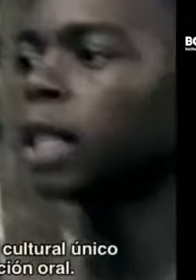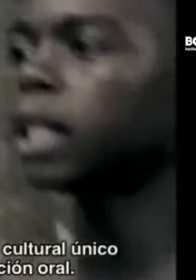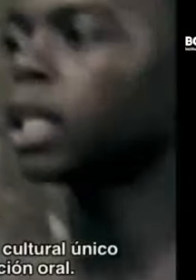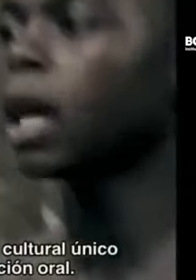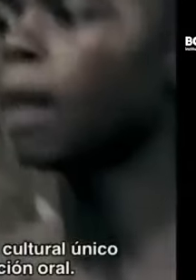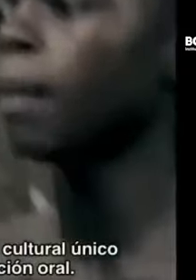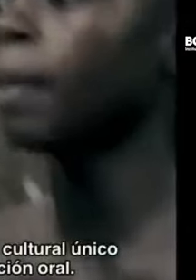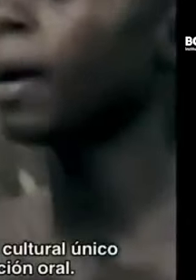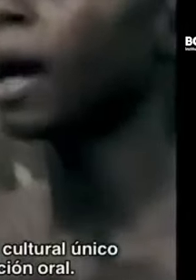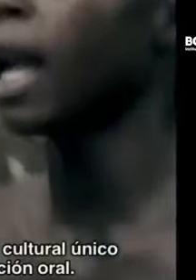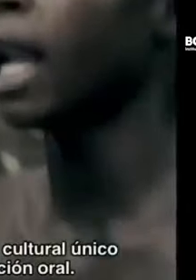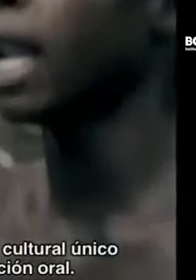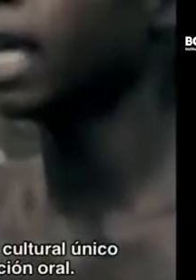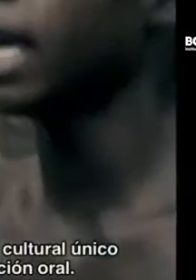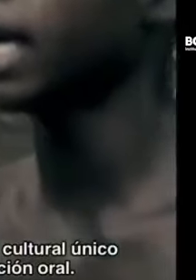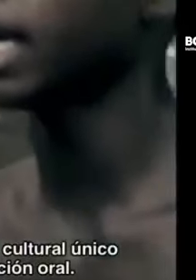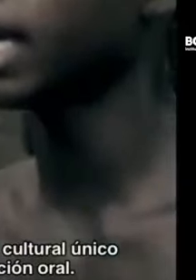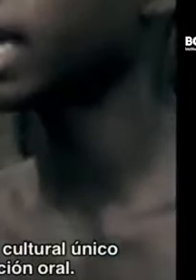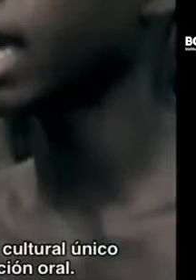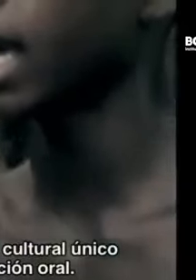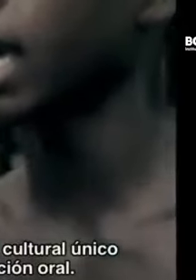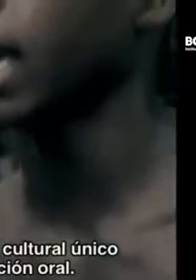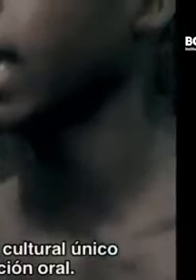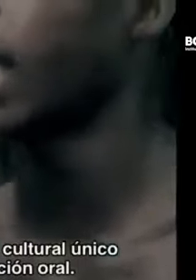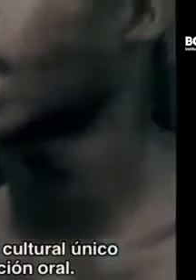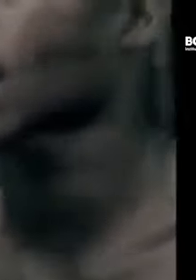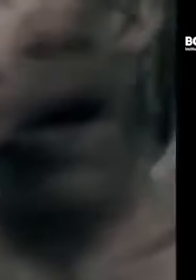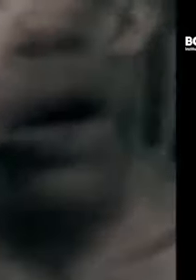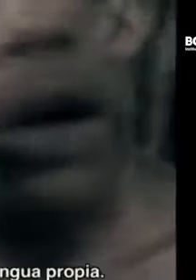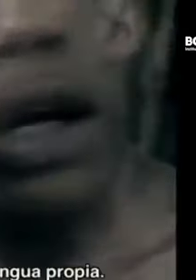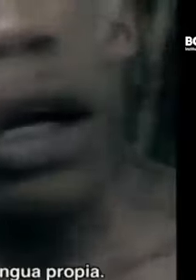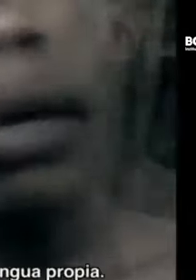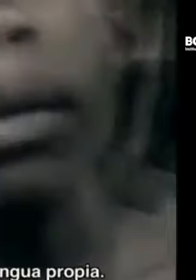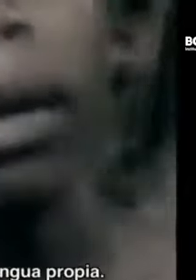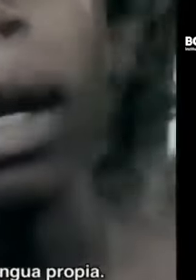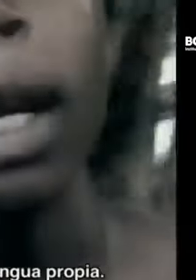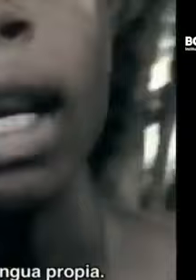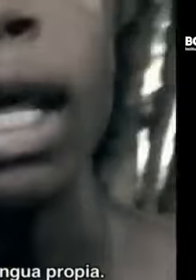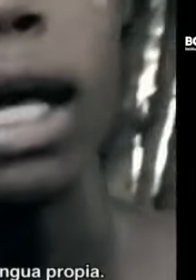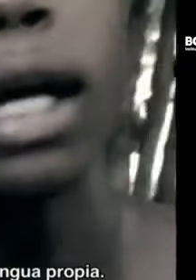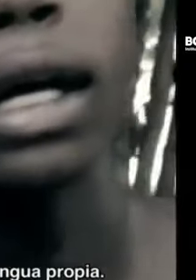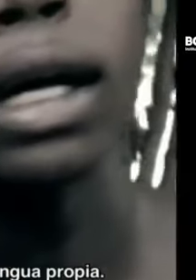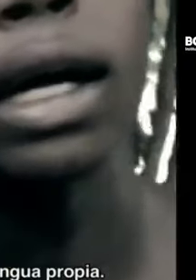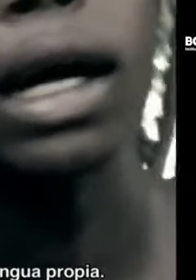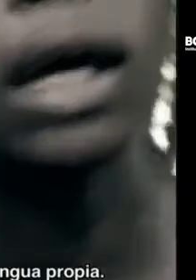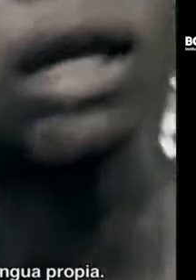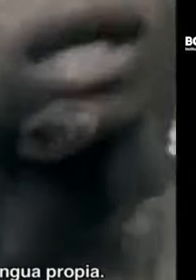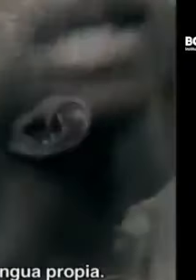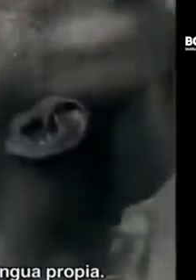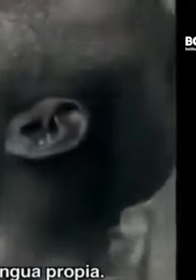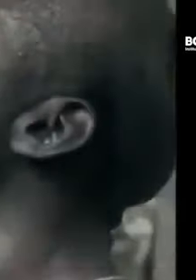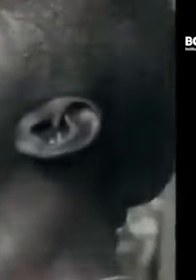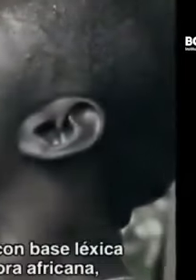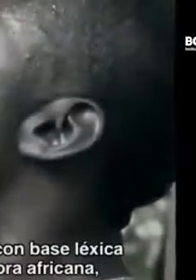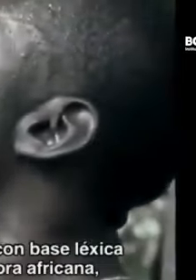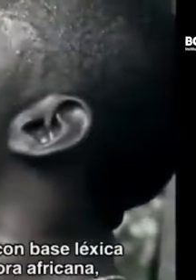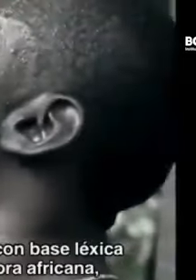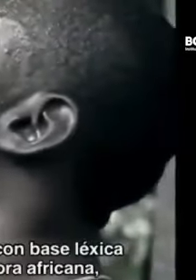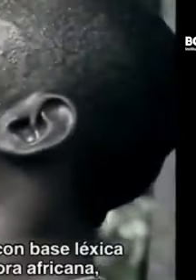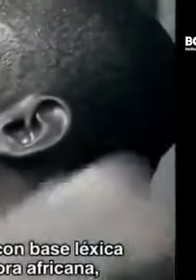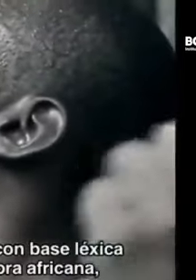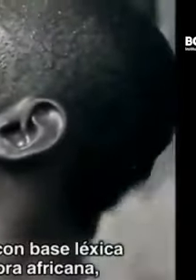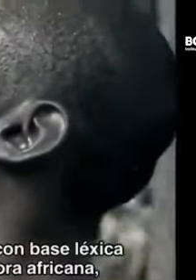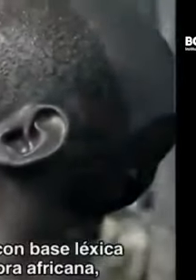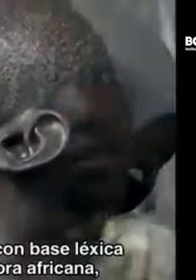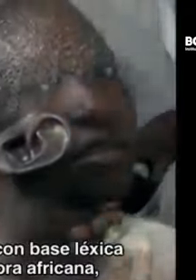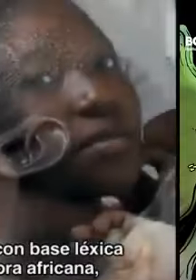Hace cultura y suto numá, aquí mochitía. Suto hace un mochitía, como mochitía